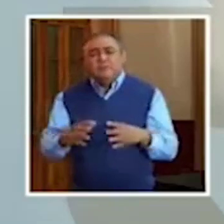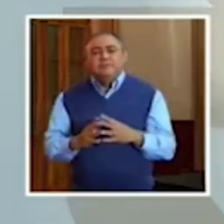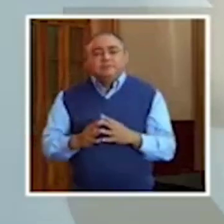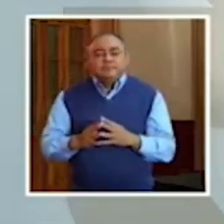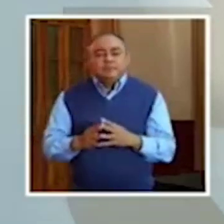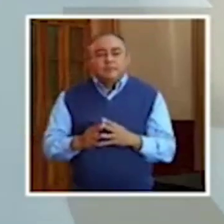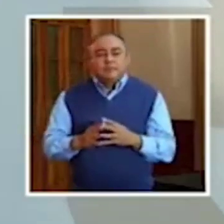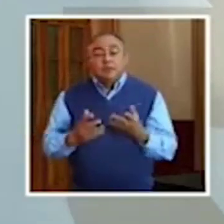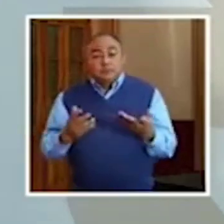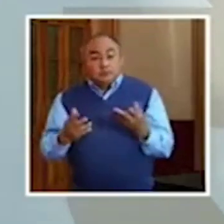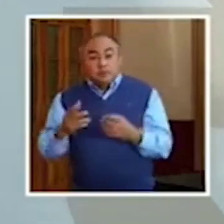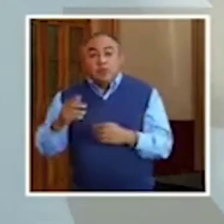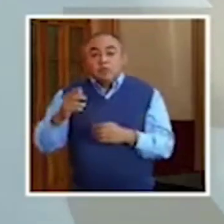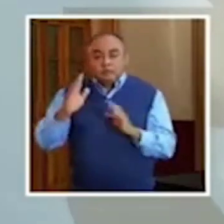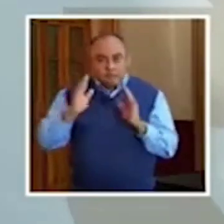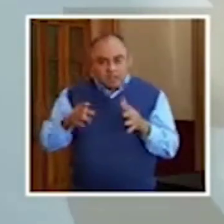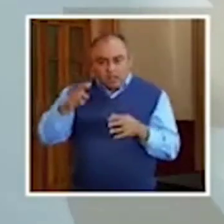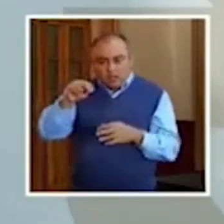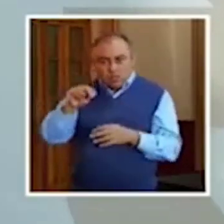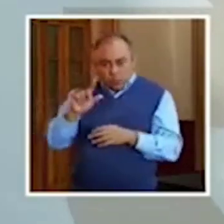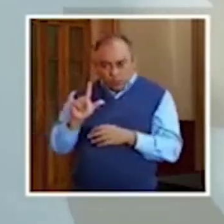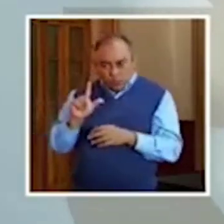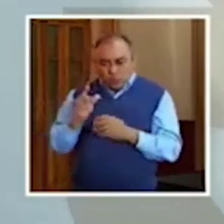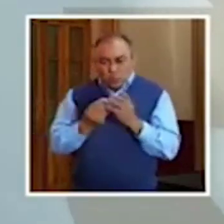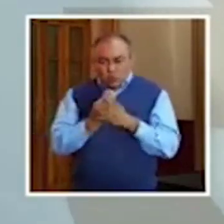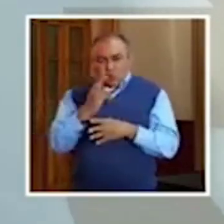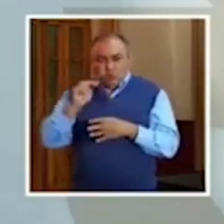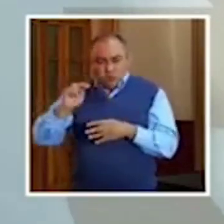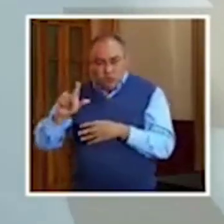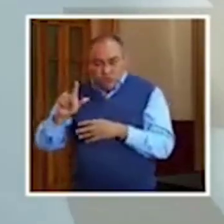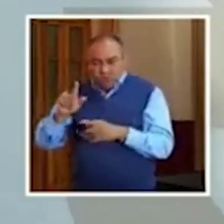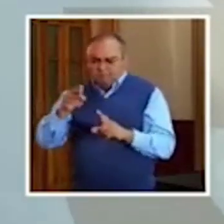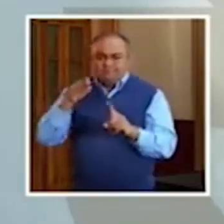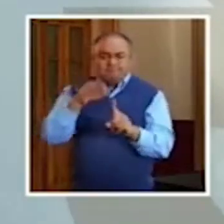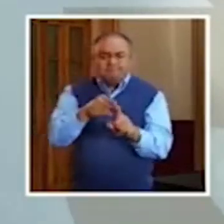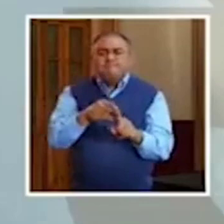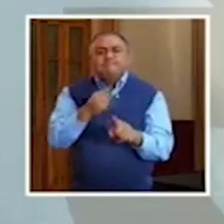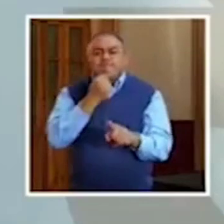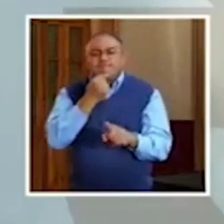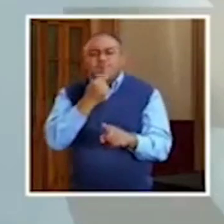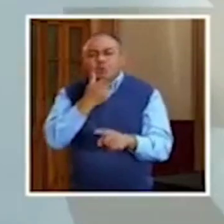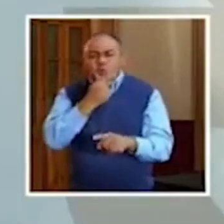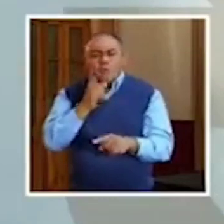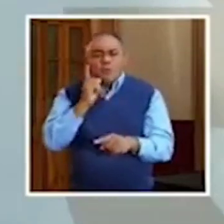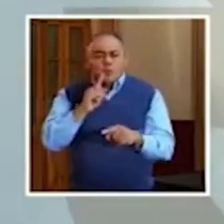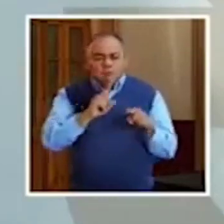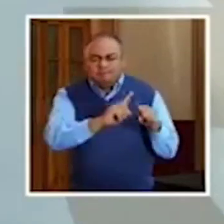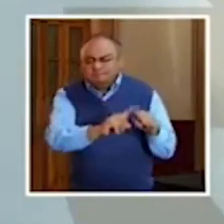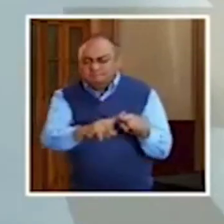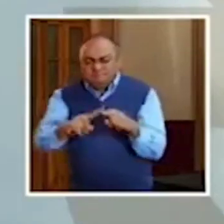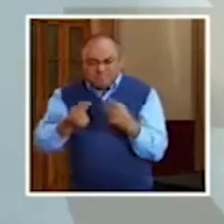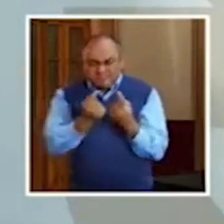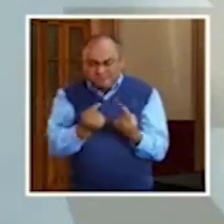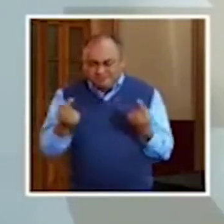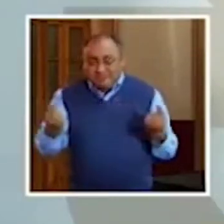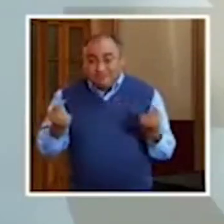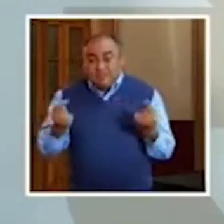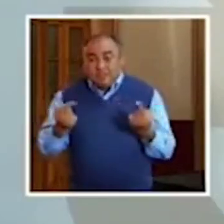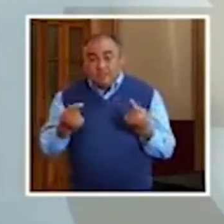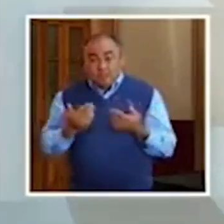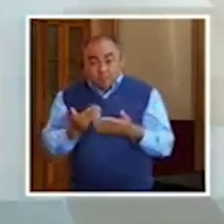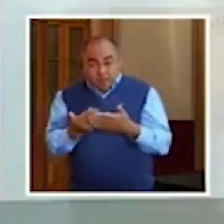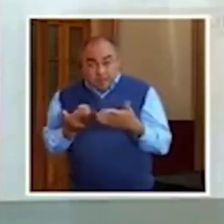Toda la visión del Nuevo Nuevo León está concentrada en los niños y en las niñas de Nuevo León y estos números